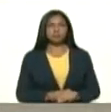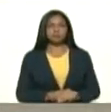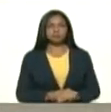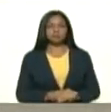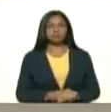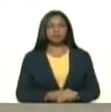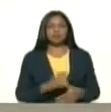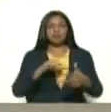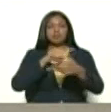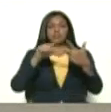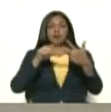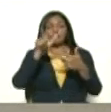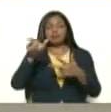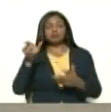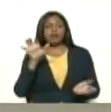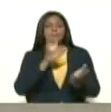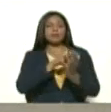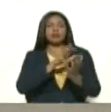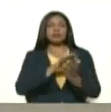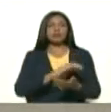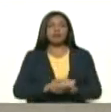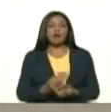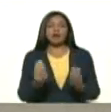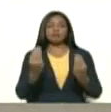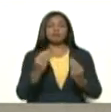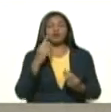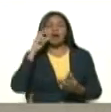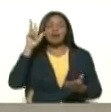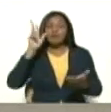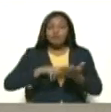3 nuevos casos confirmados